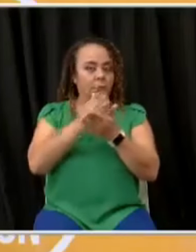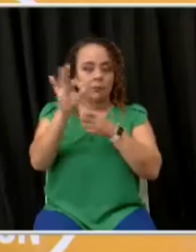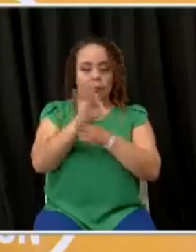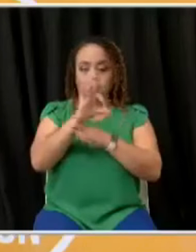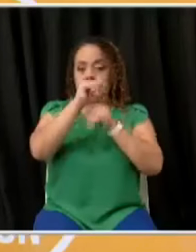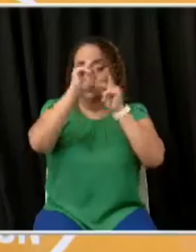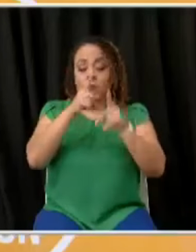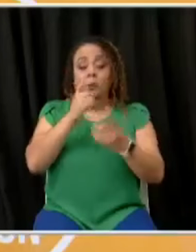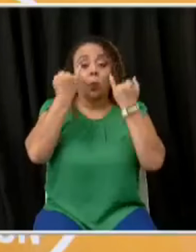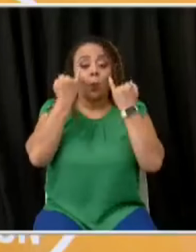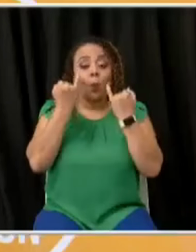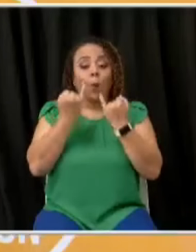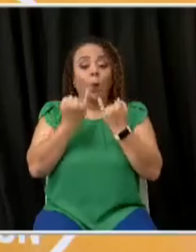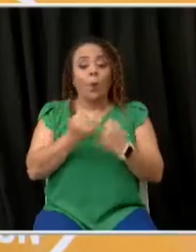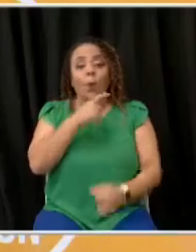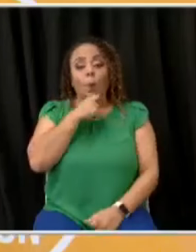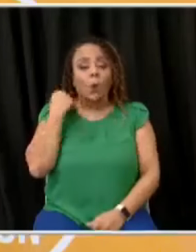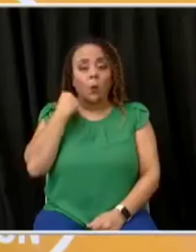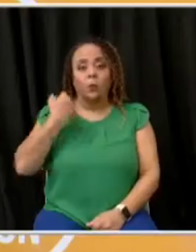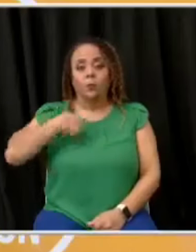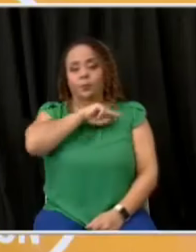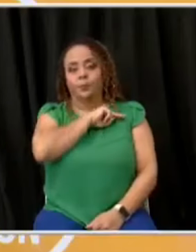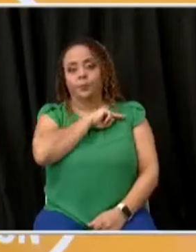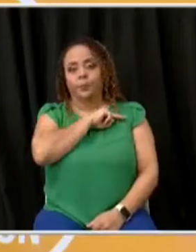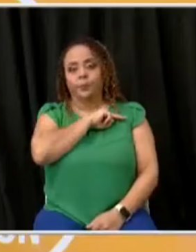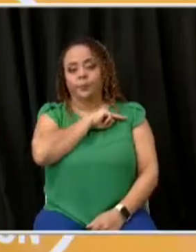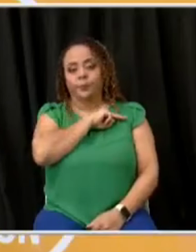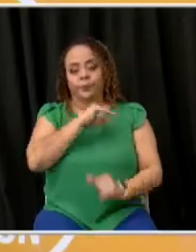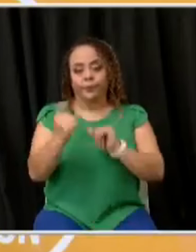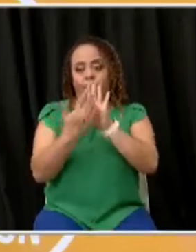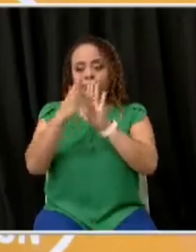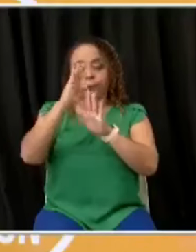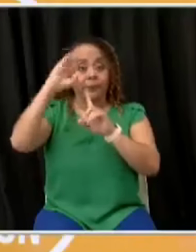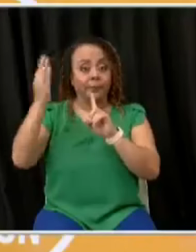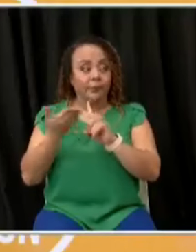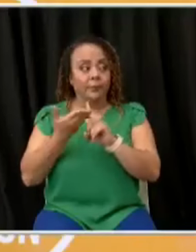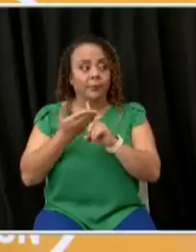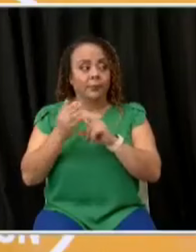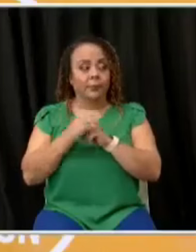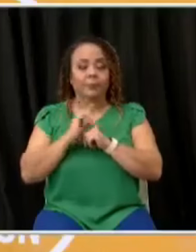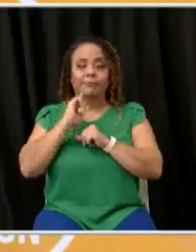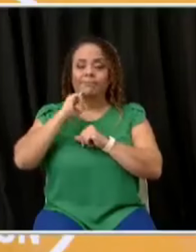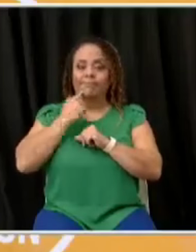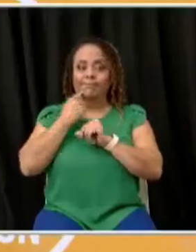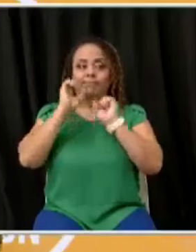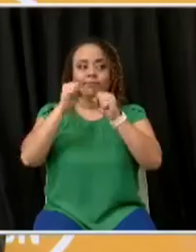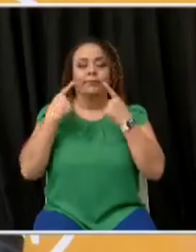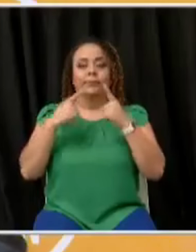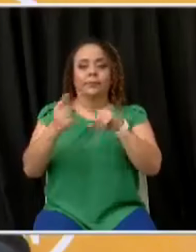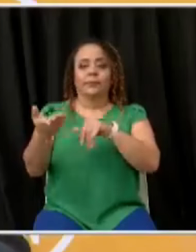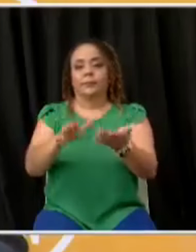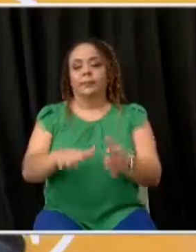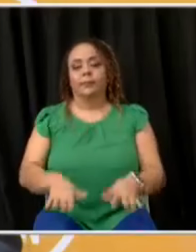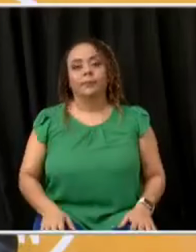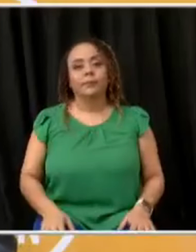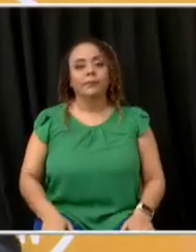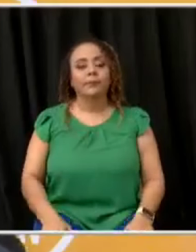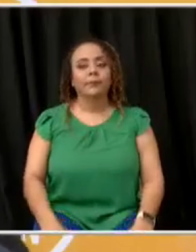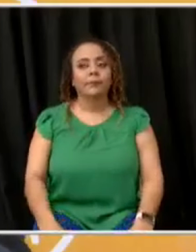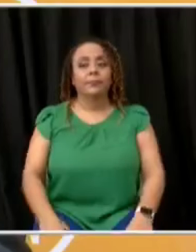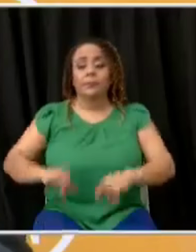bien y estamos frente a una lesión seria que puede causar la muerte. O sea,